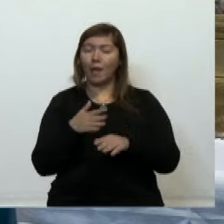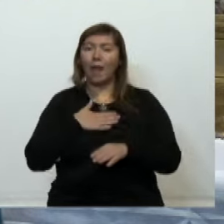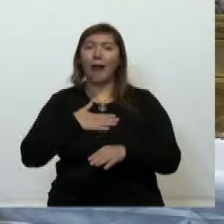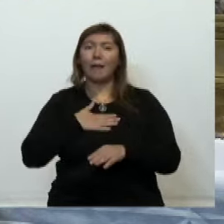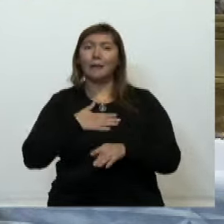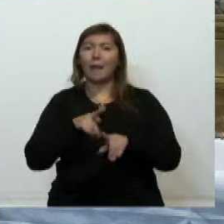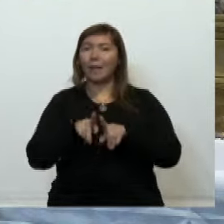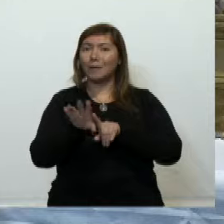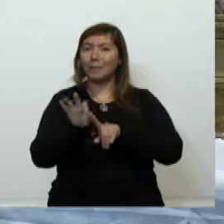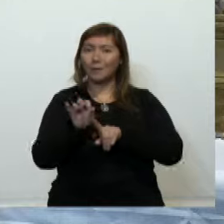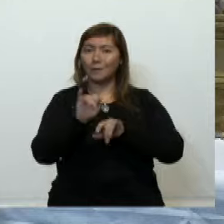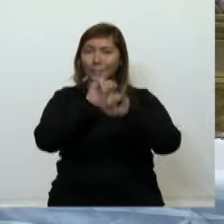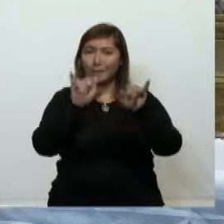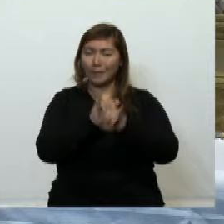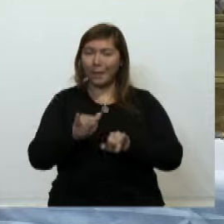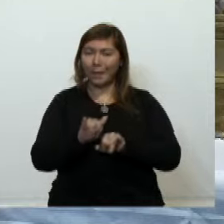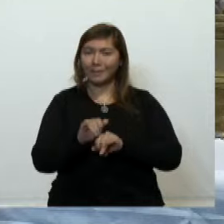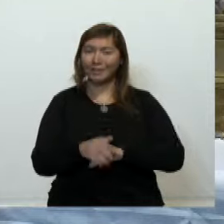Cristo.